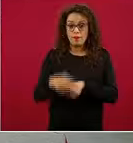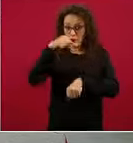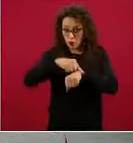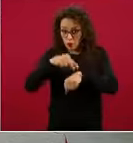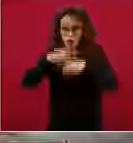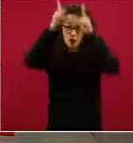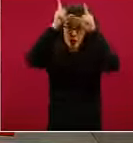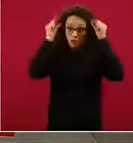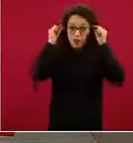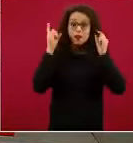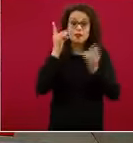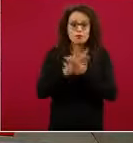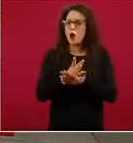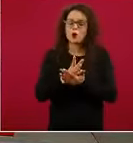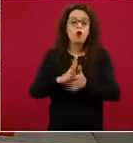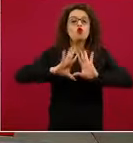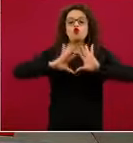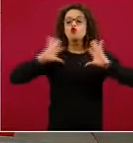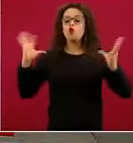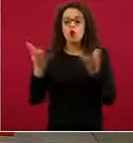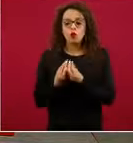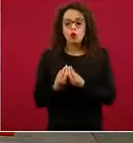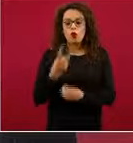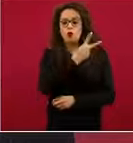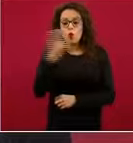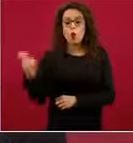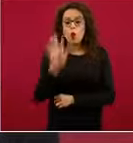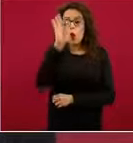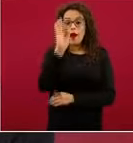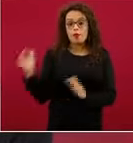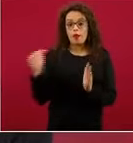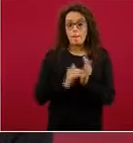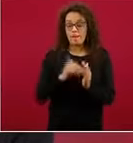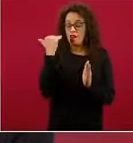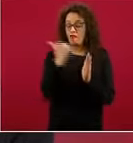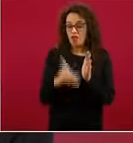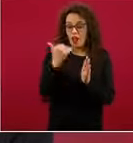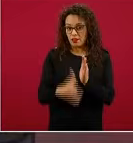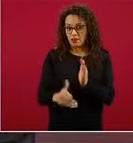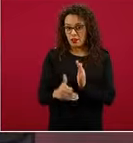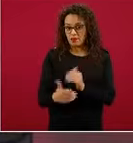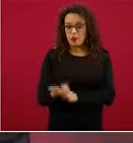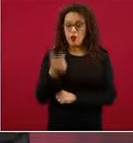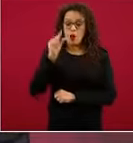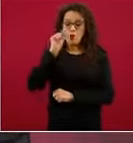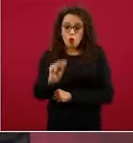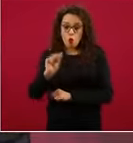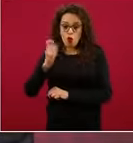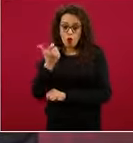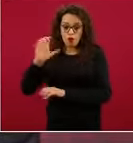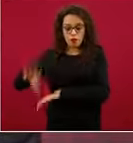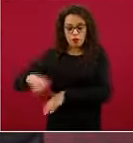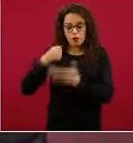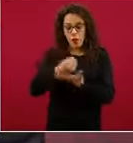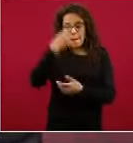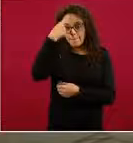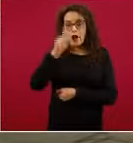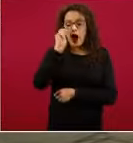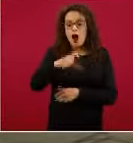enfermeros, sino todo el conjunto, 240,000. Poca inversión en la renovación de equipos,